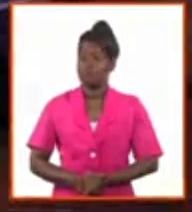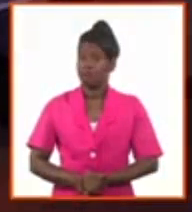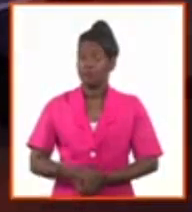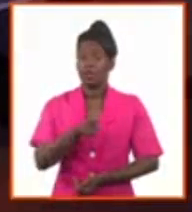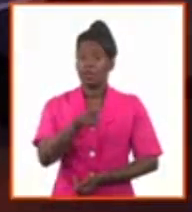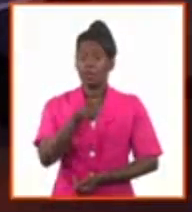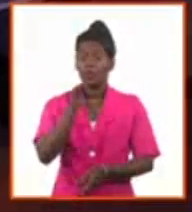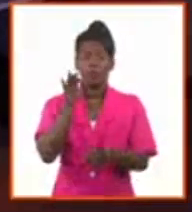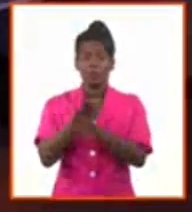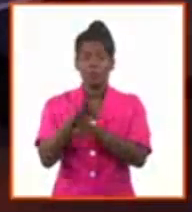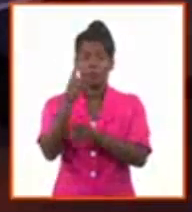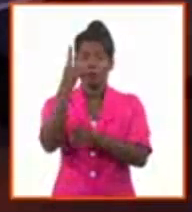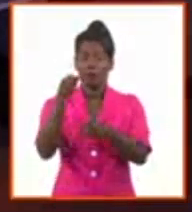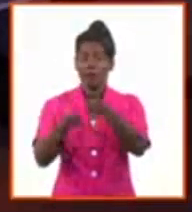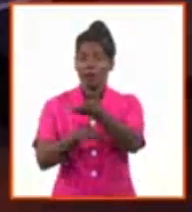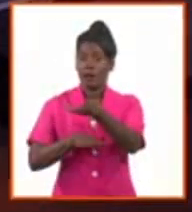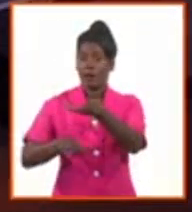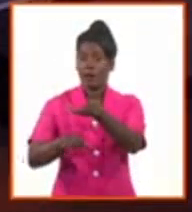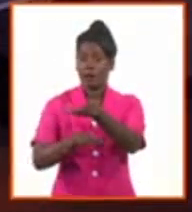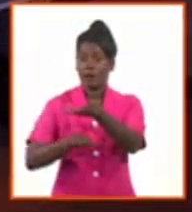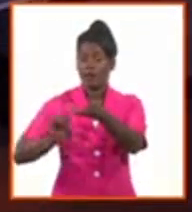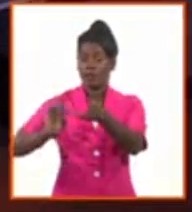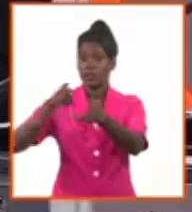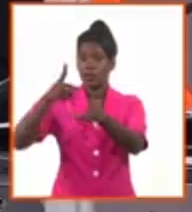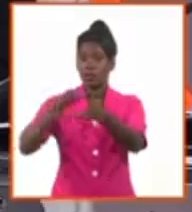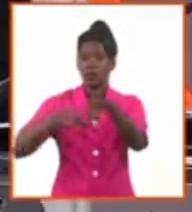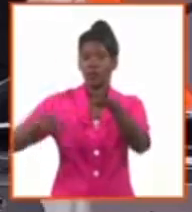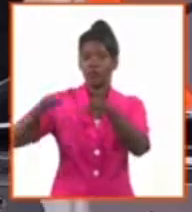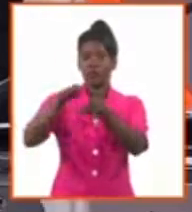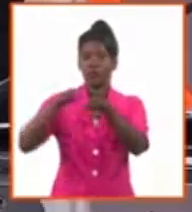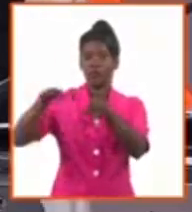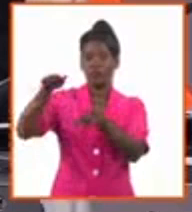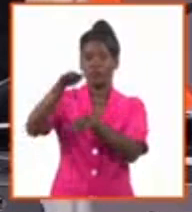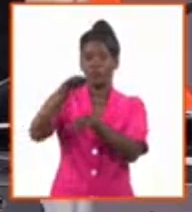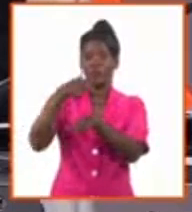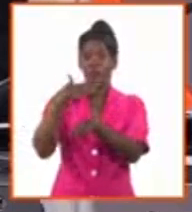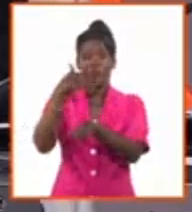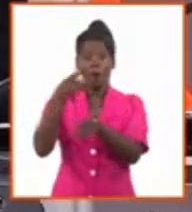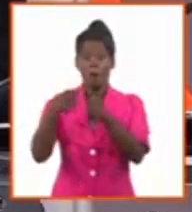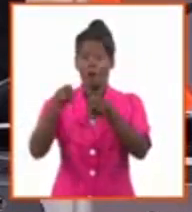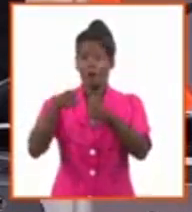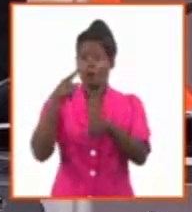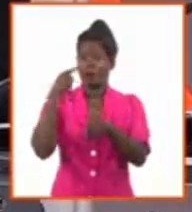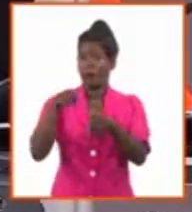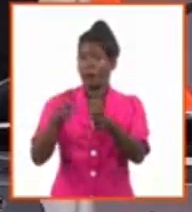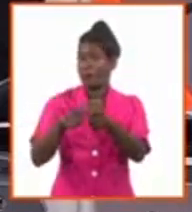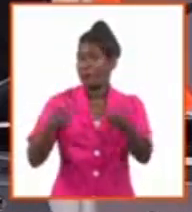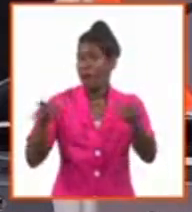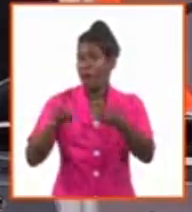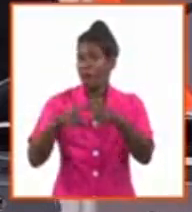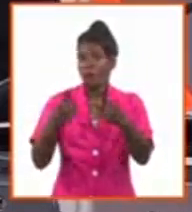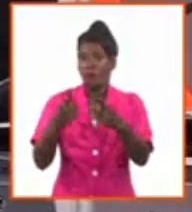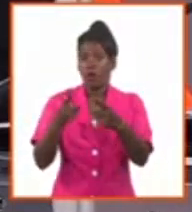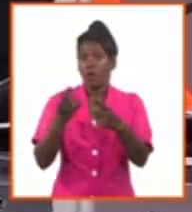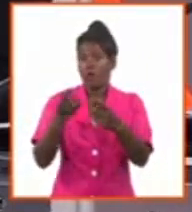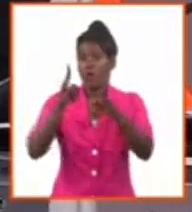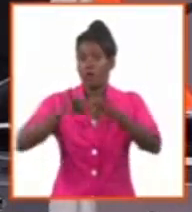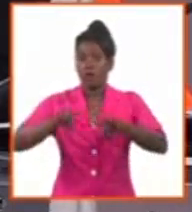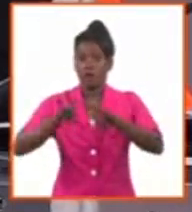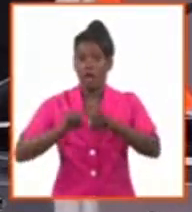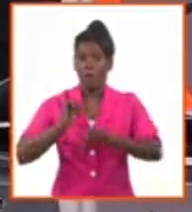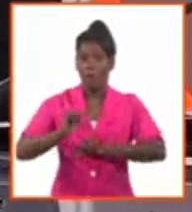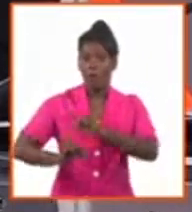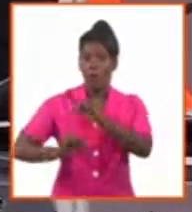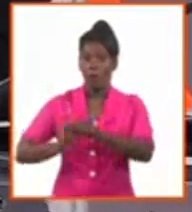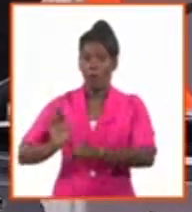fundamental está en la base, en ese debate de todos los miembros de la Federación Estudiantil Universitaria, que cada vez son más, porque nuestras universidades siguen creciendo en matrícula,